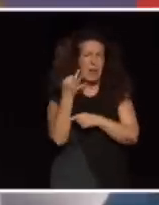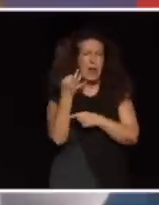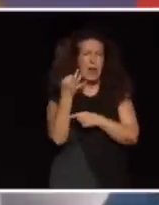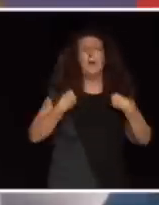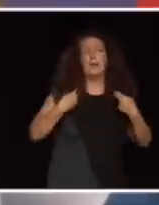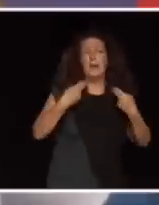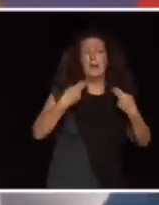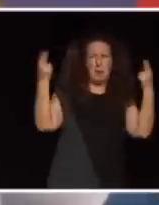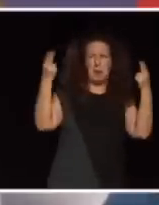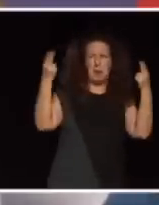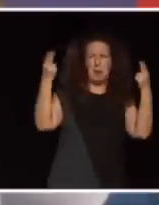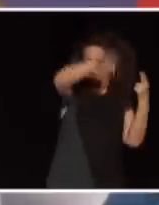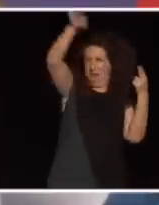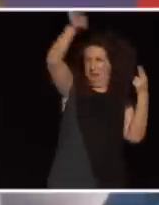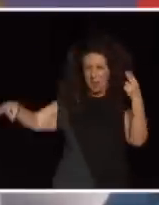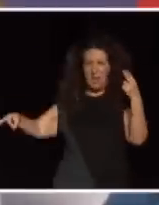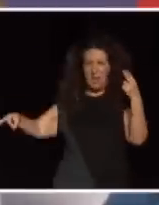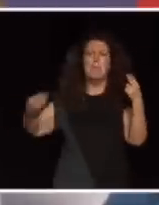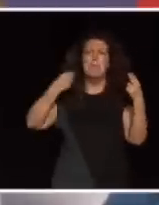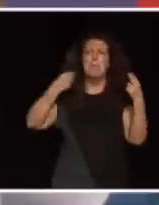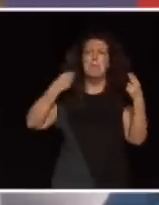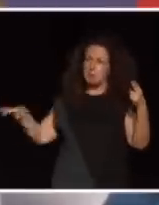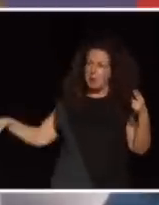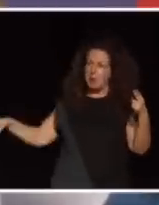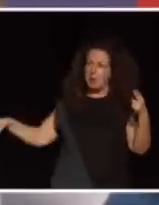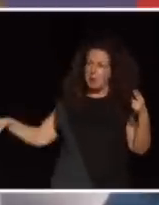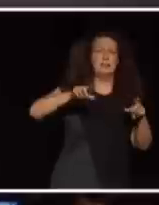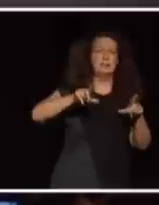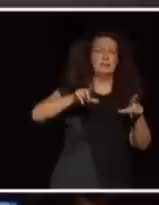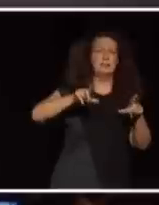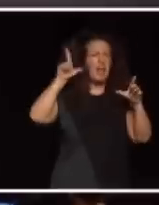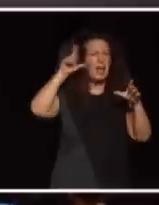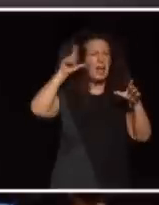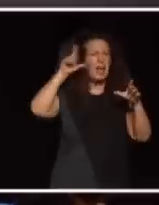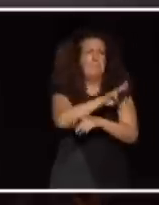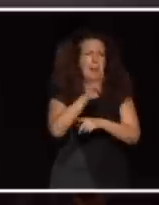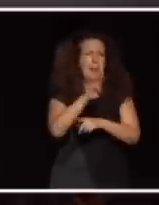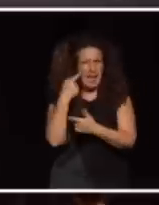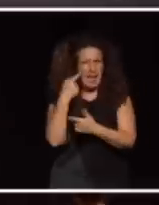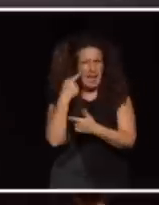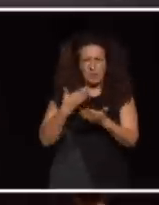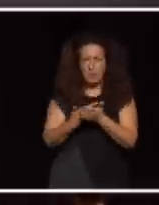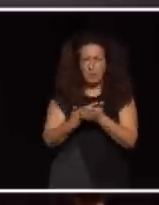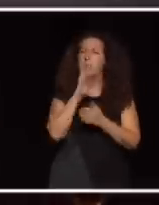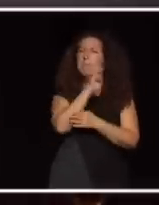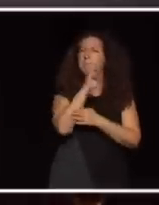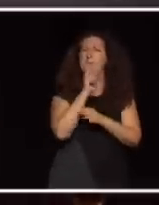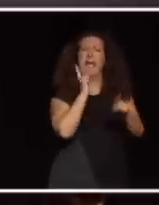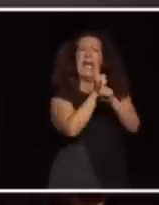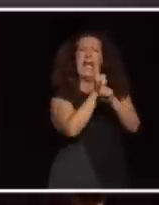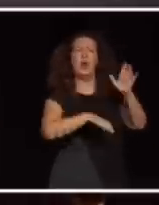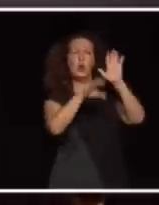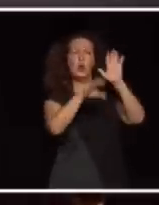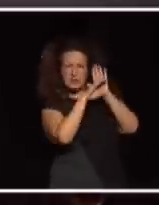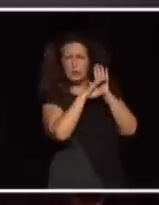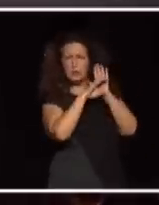pública y que, sin embargo, vuelve a demostrar lo que es el Partido Popular, el partido inconstitucional, un partido que no es democrático,